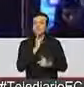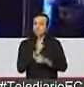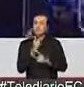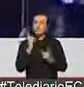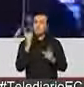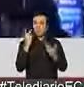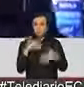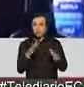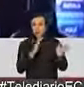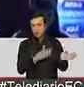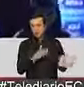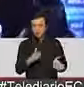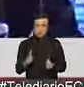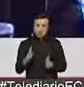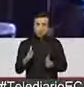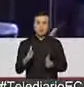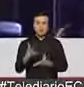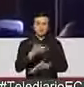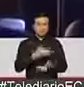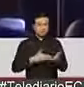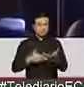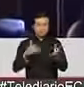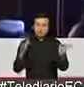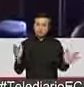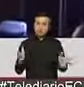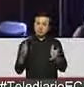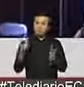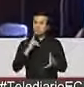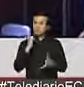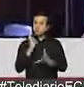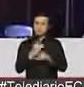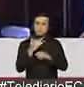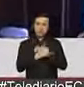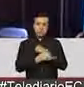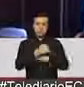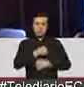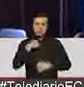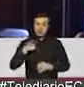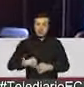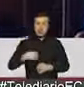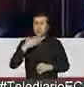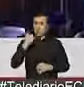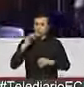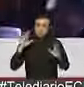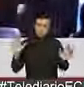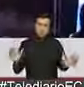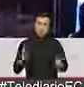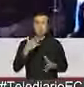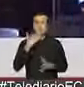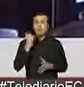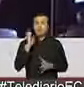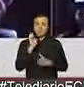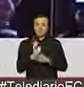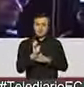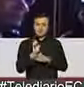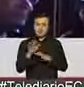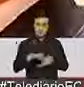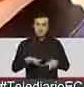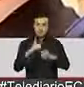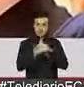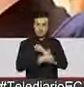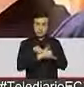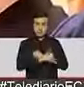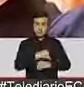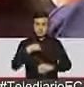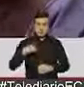Creamos plataformas comerciales doble vía, motivamos lo mejor de China para Ecuador y motivamos lo mejor de Ecuador en China.